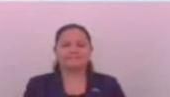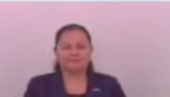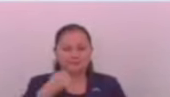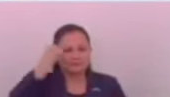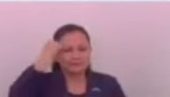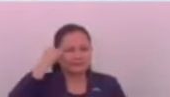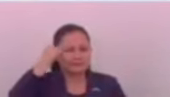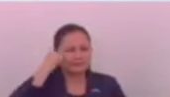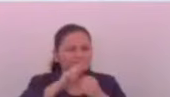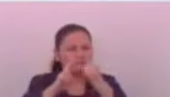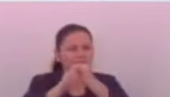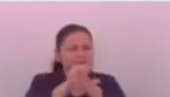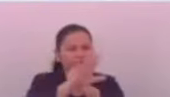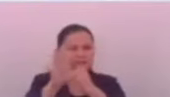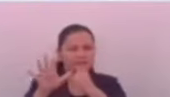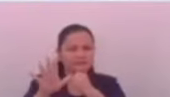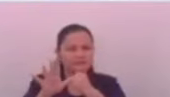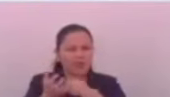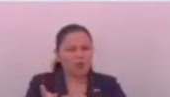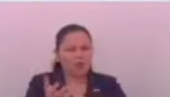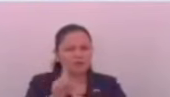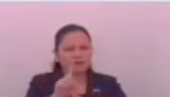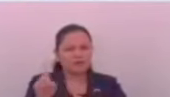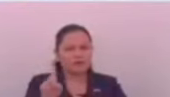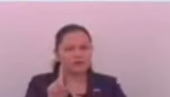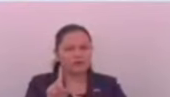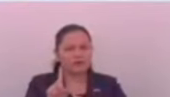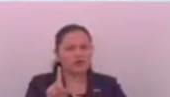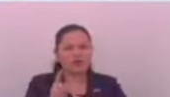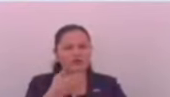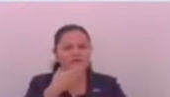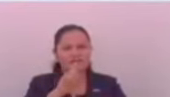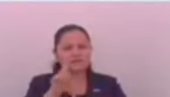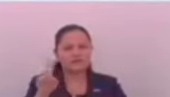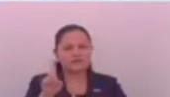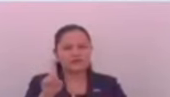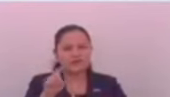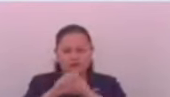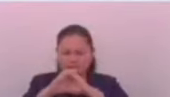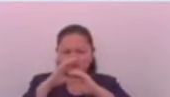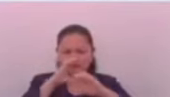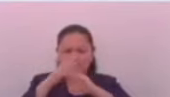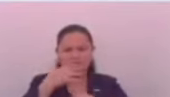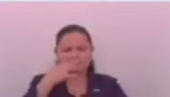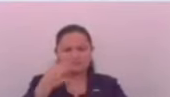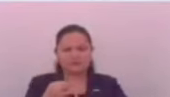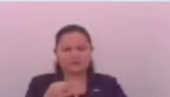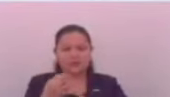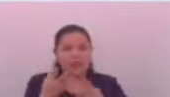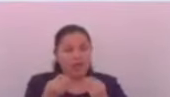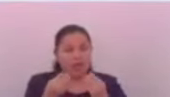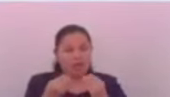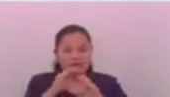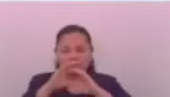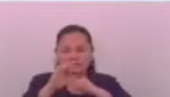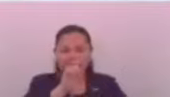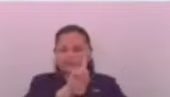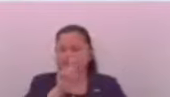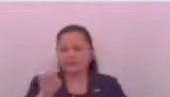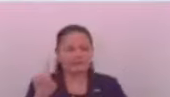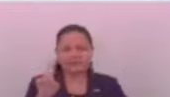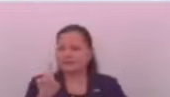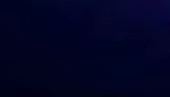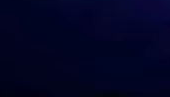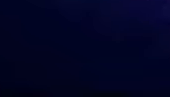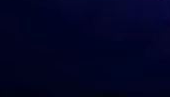Aprendan a usar las redes sociales, hombre, no sean haraganes. No cuesta. Comuniquen. No le tengan miedo a las comunicaciones.